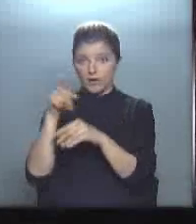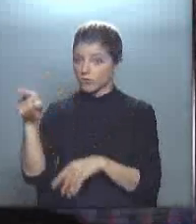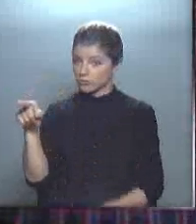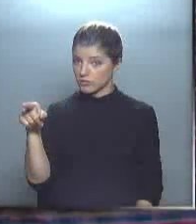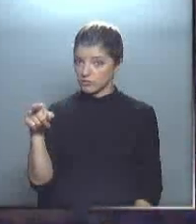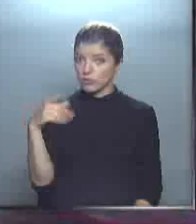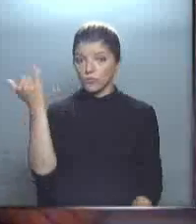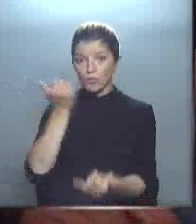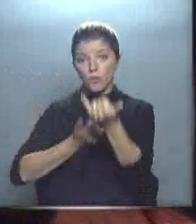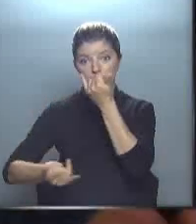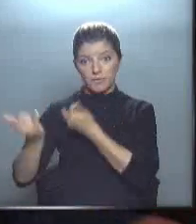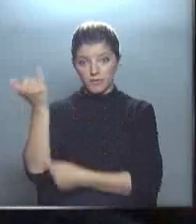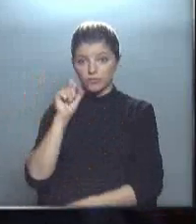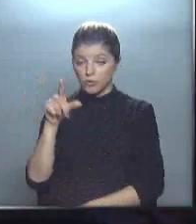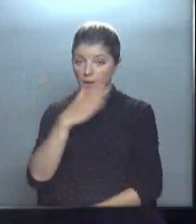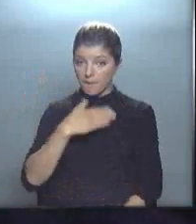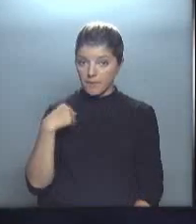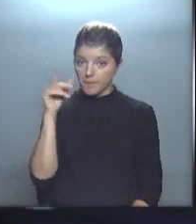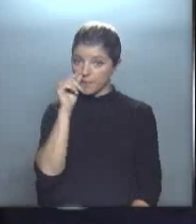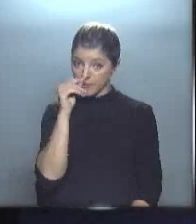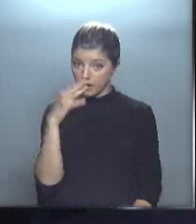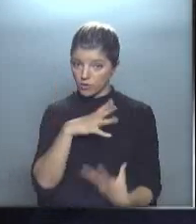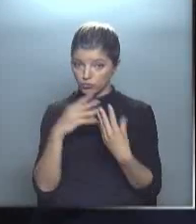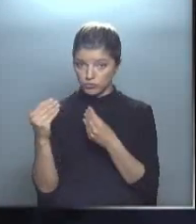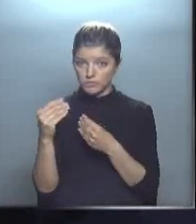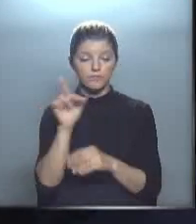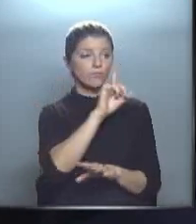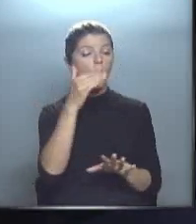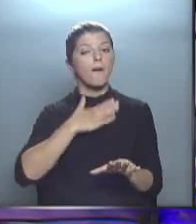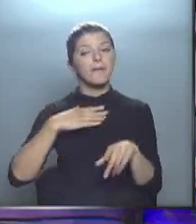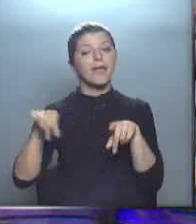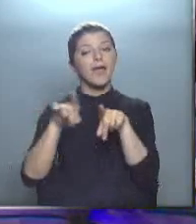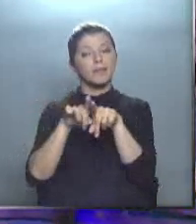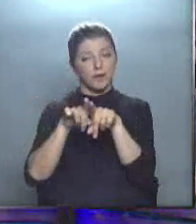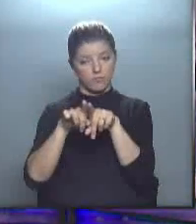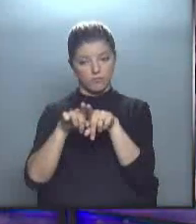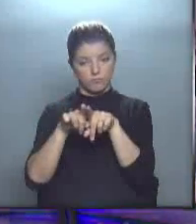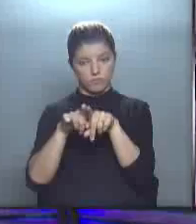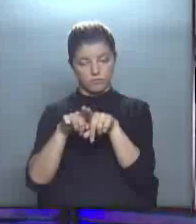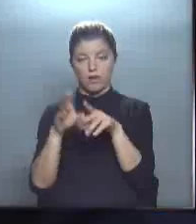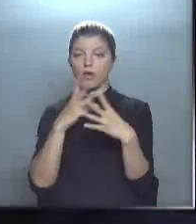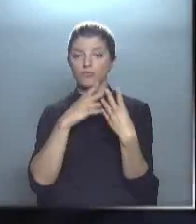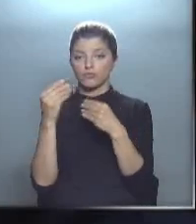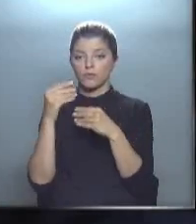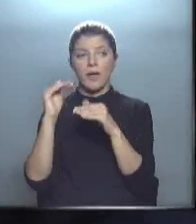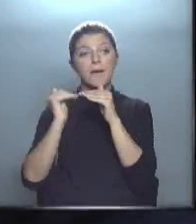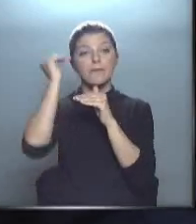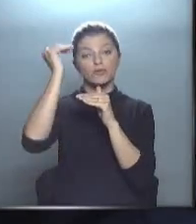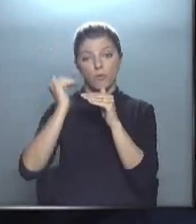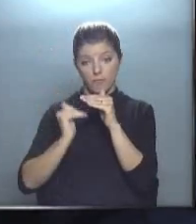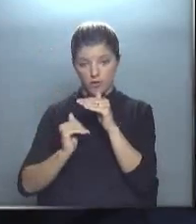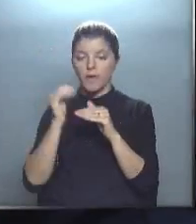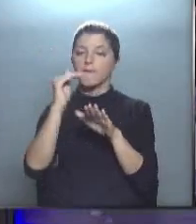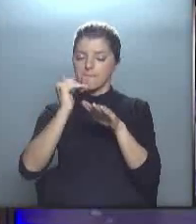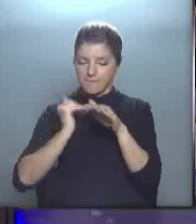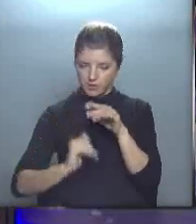caballero. ¿Usted ayuda a sus papás? No, yo ayudo a mi hermano. ¿A tu hermano? Sí, yo le enseño. ¿Mayor o menor? Menor. Menor.